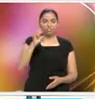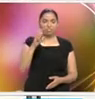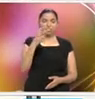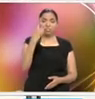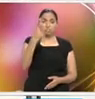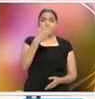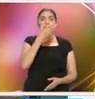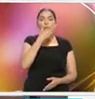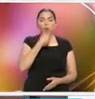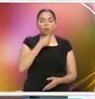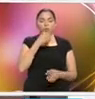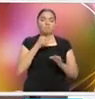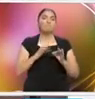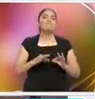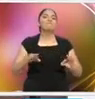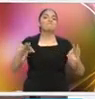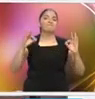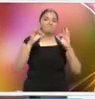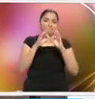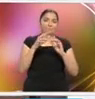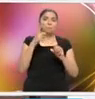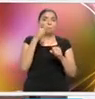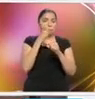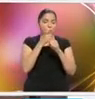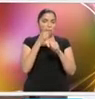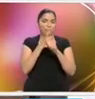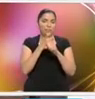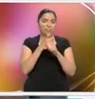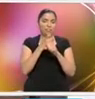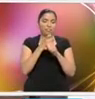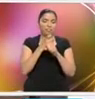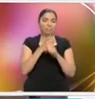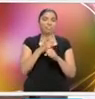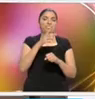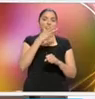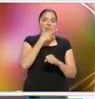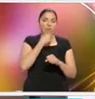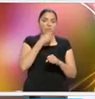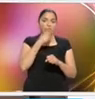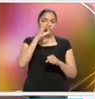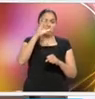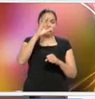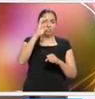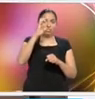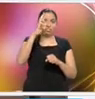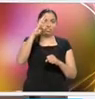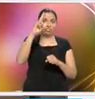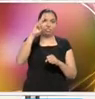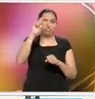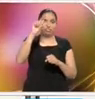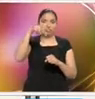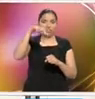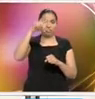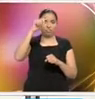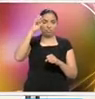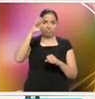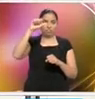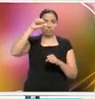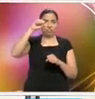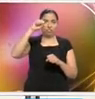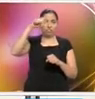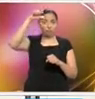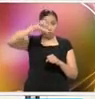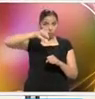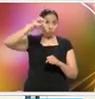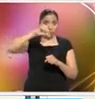Los dos grandes se mueren un día, primero Cervantes, es hoy se conmemora su aniversario luctuoso, también el número